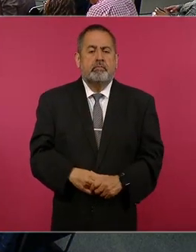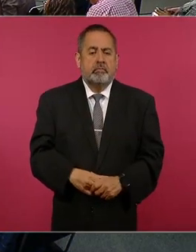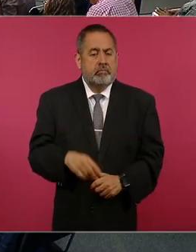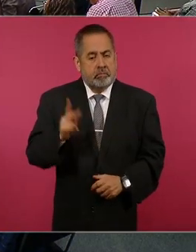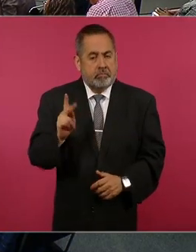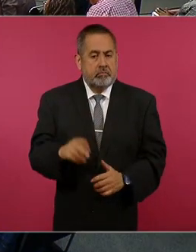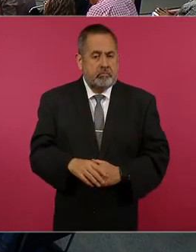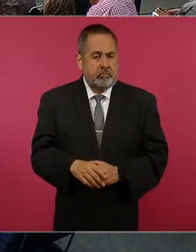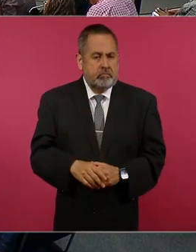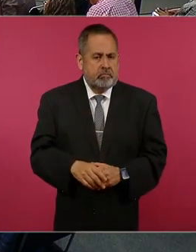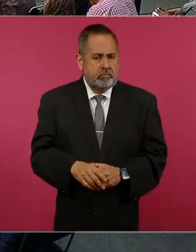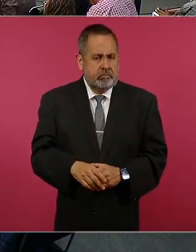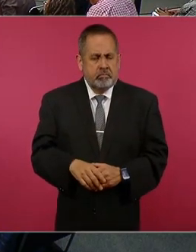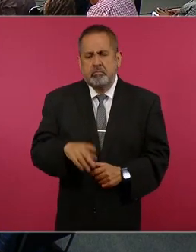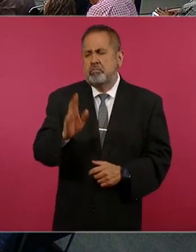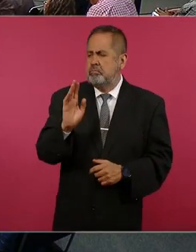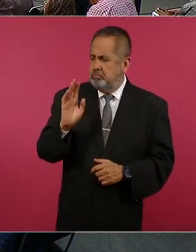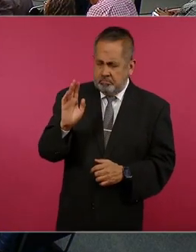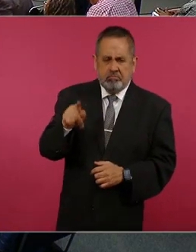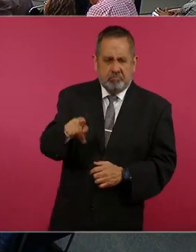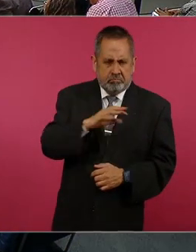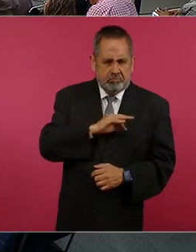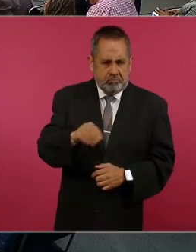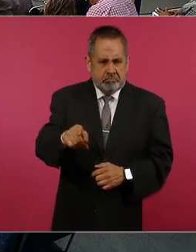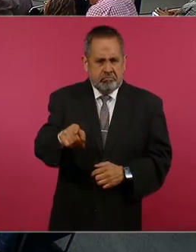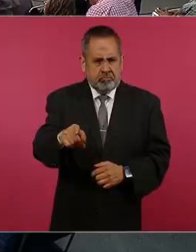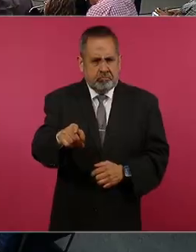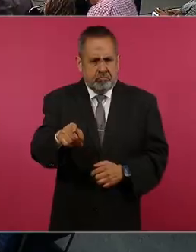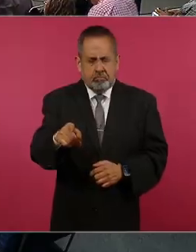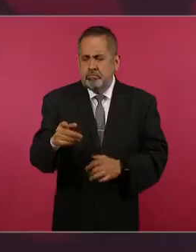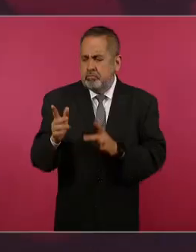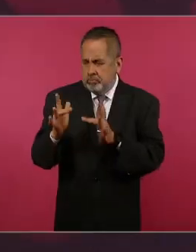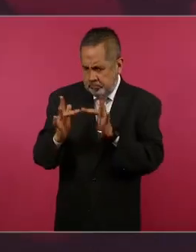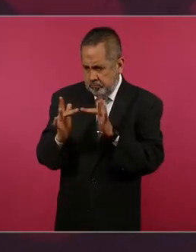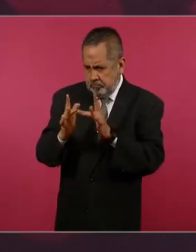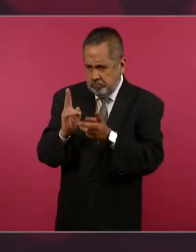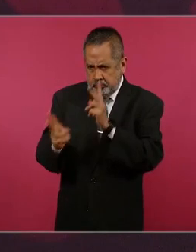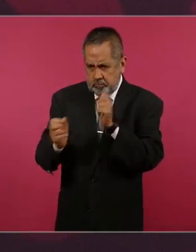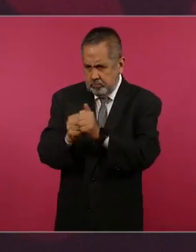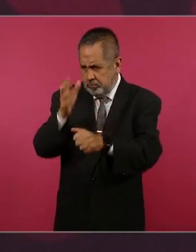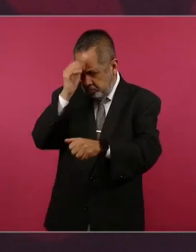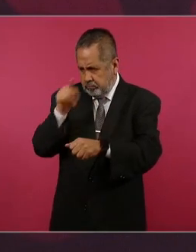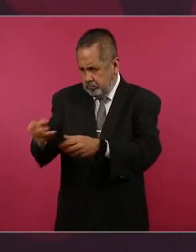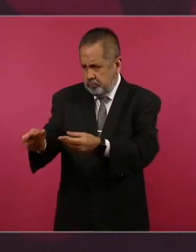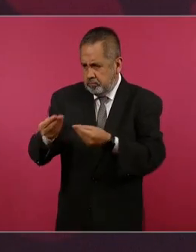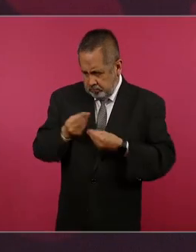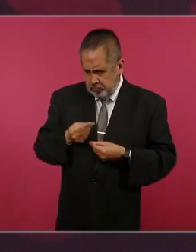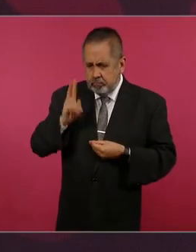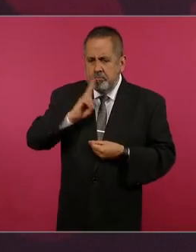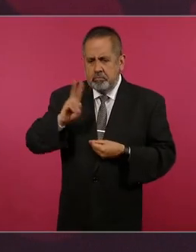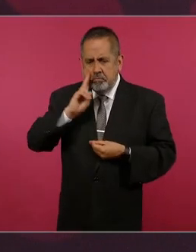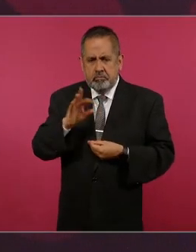Pero ¿por qué no nos ponemos de acuerdo y lo tratamos? Sí,